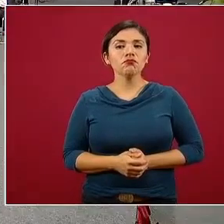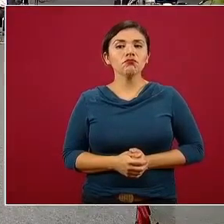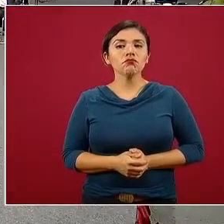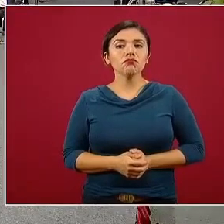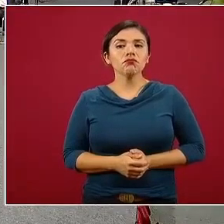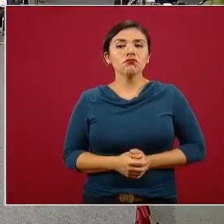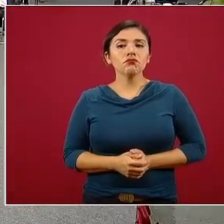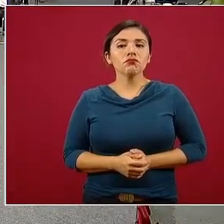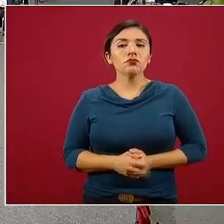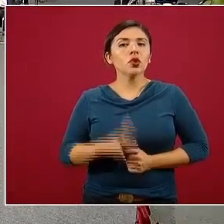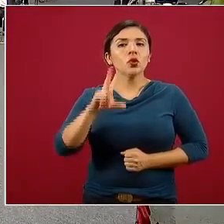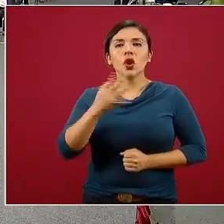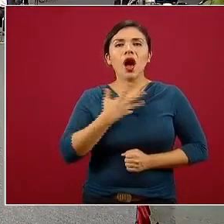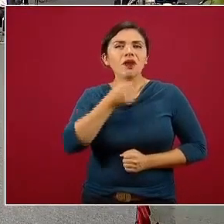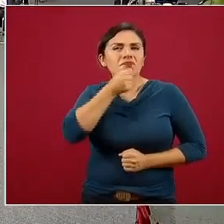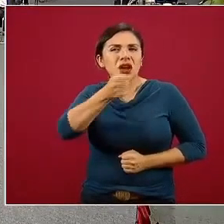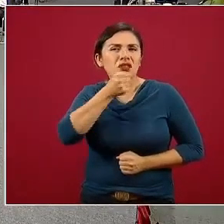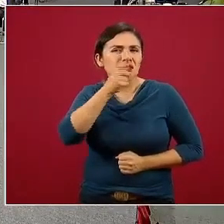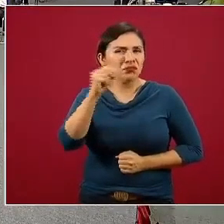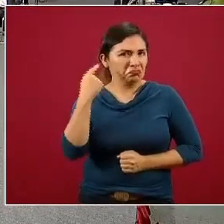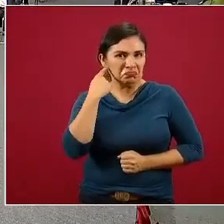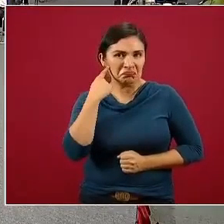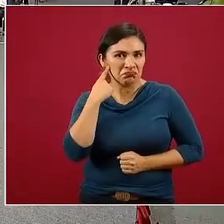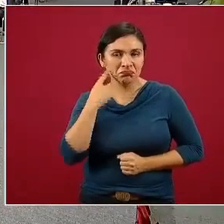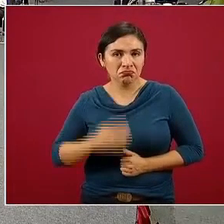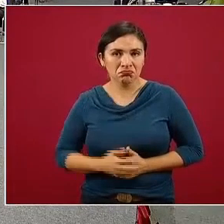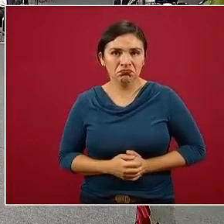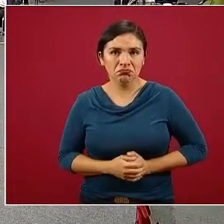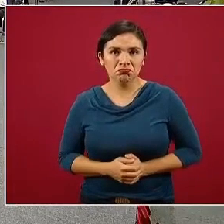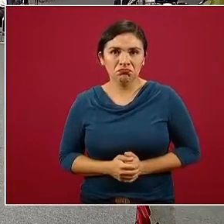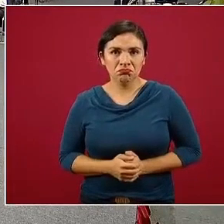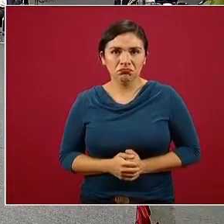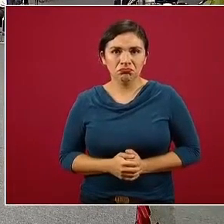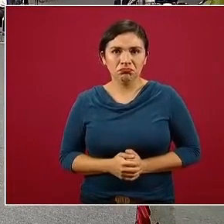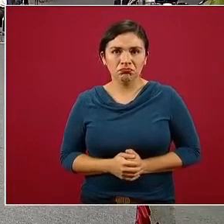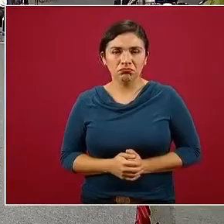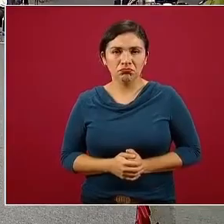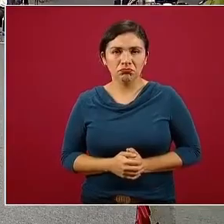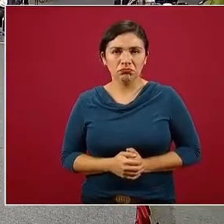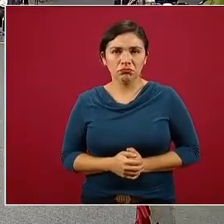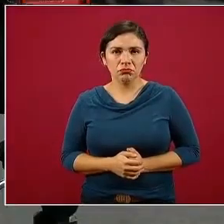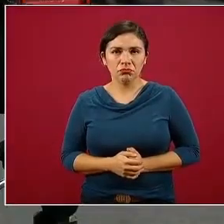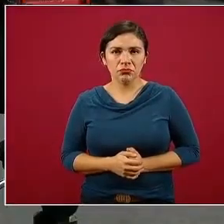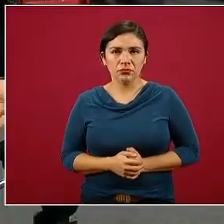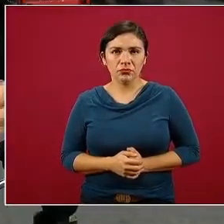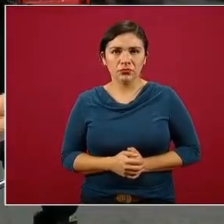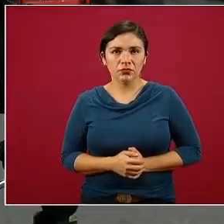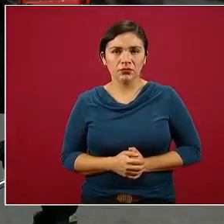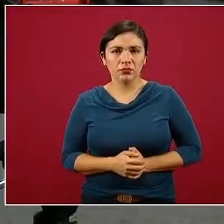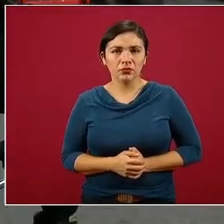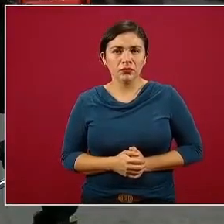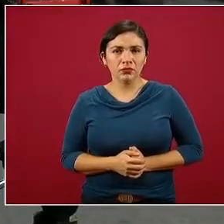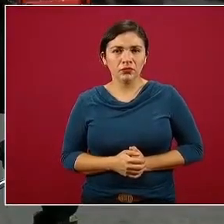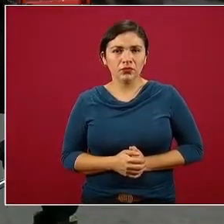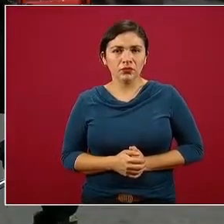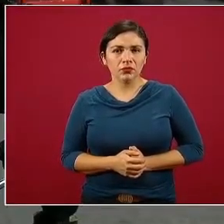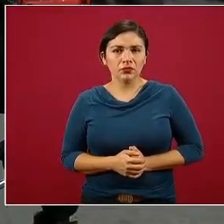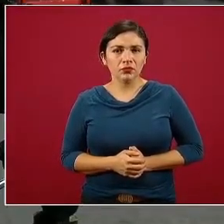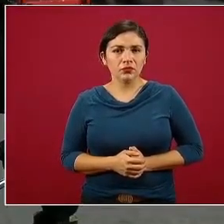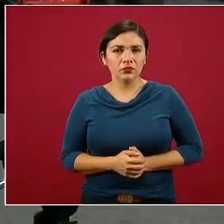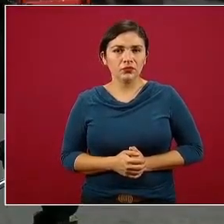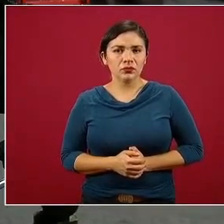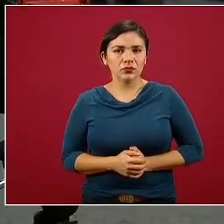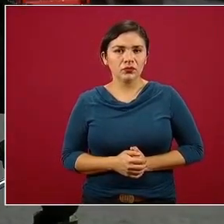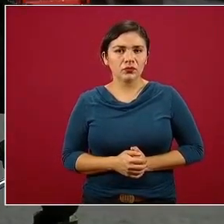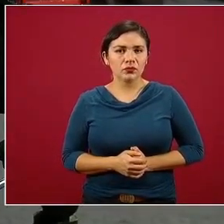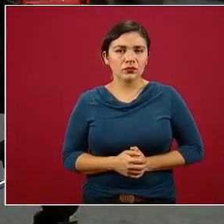No la cuidaron en la laminilla y la transportaron adecuadamente. Ustedes al momento, de procesarla y que